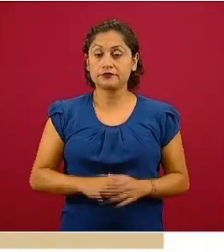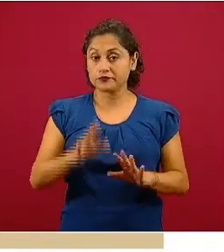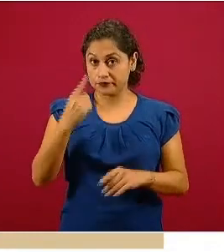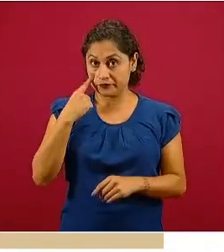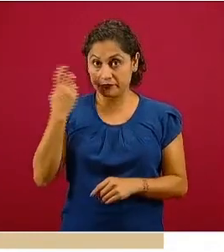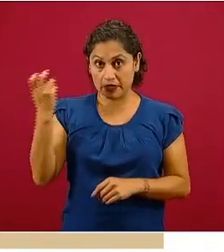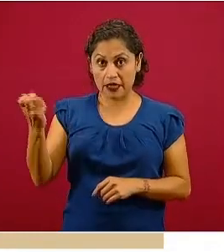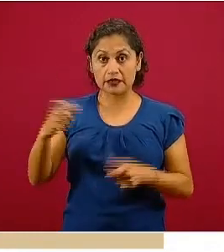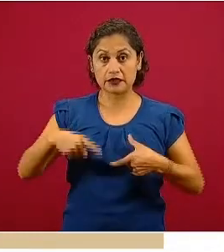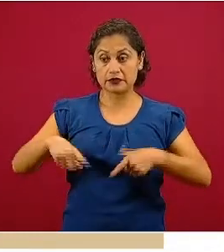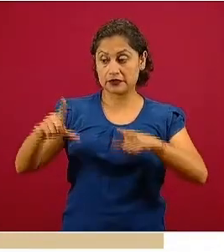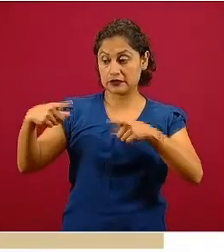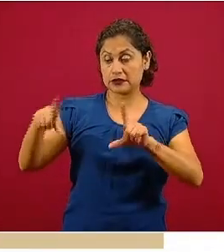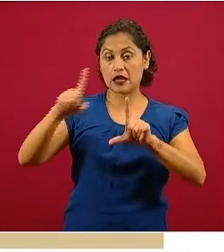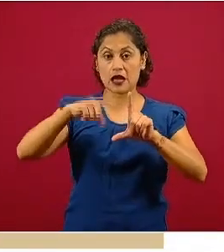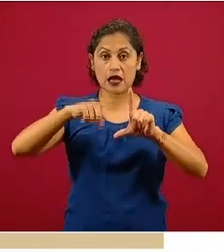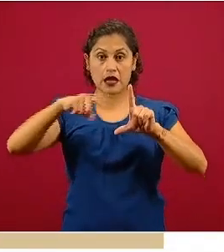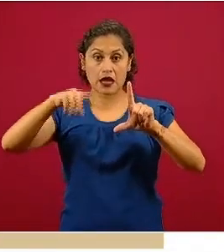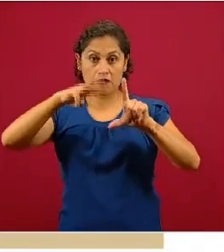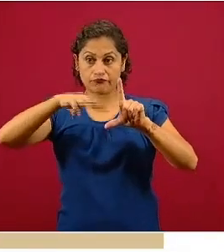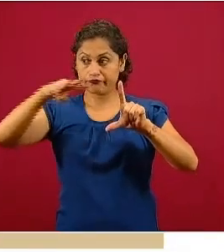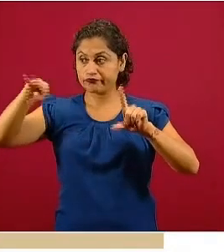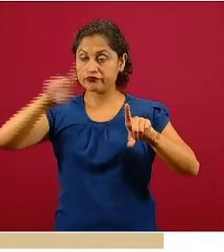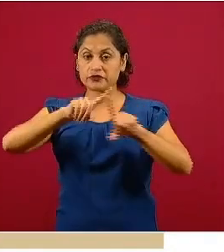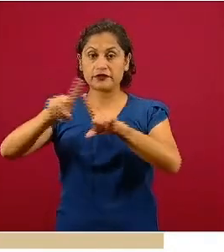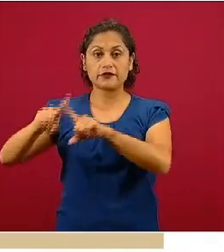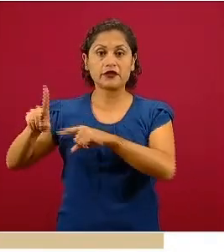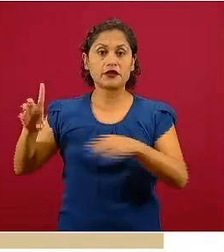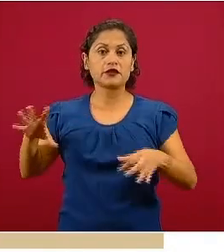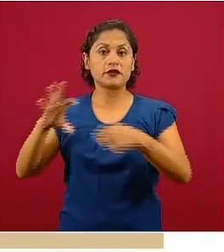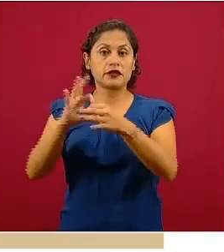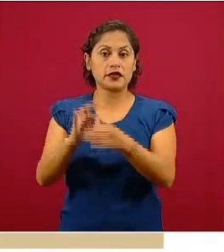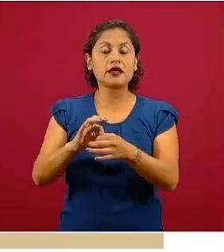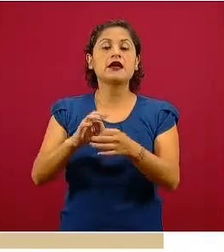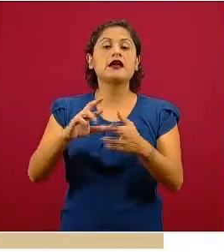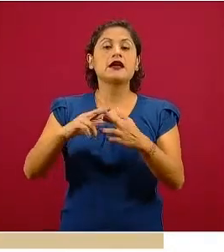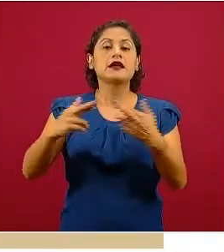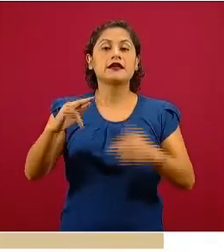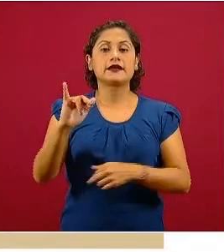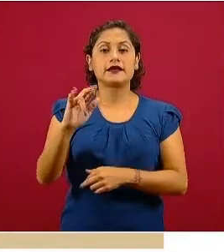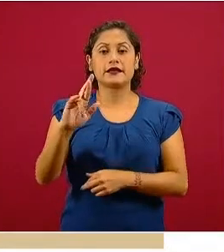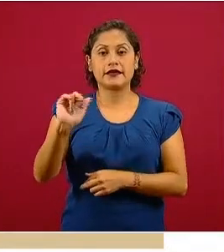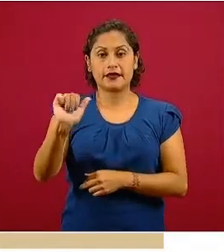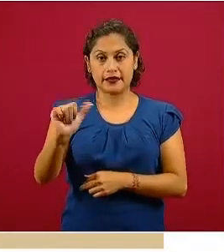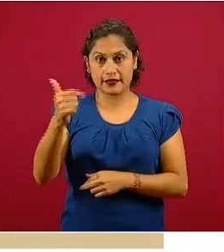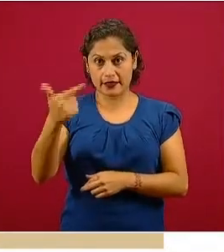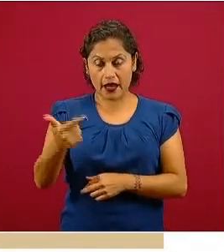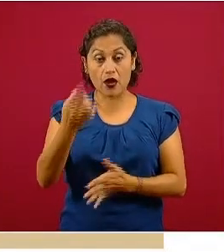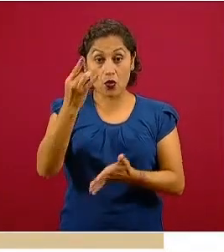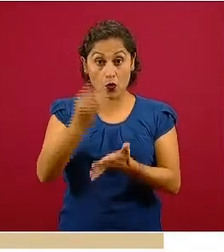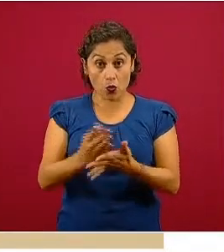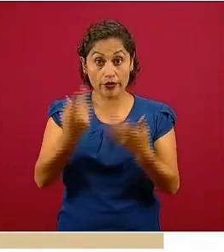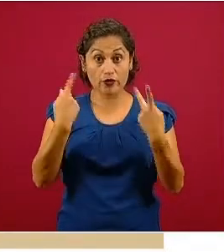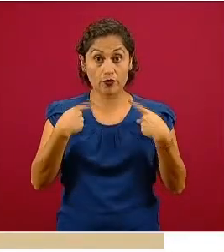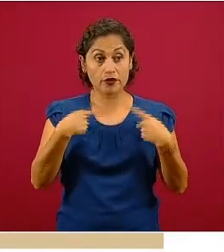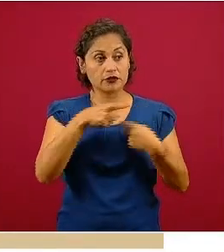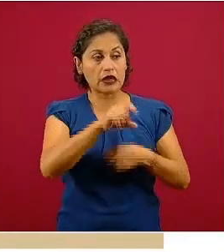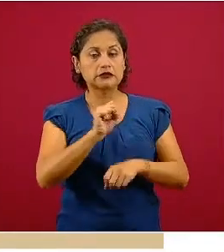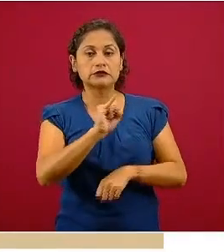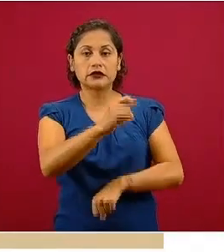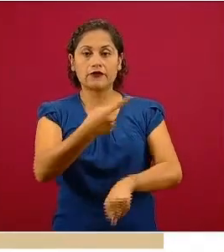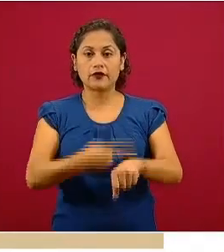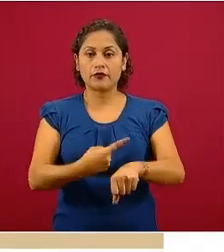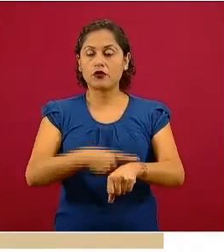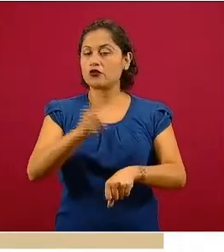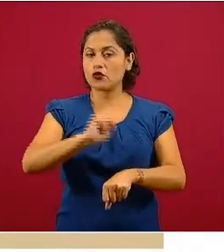estas gráficas están construidas con información en la base de la red IRAG. No estamos hablando solamente de casos confirmados, sino que estamos hablando de todas